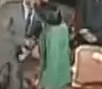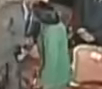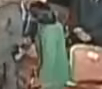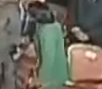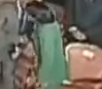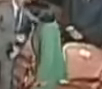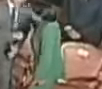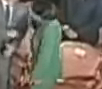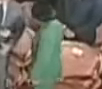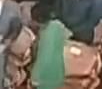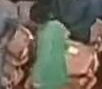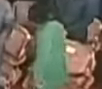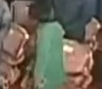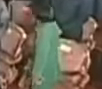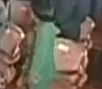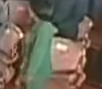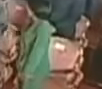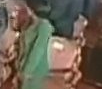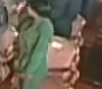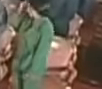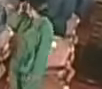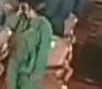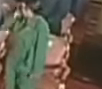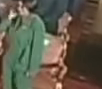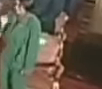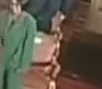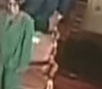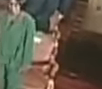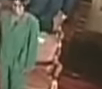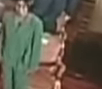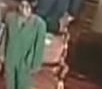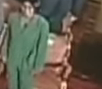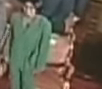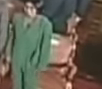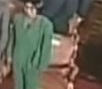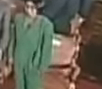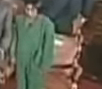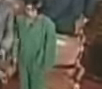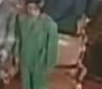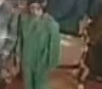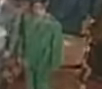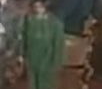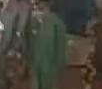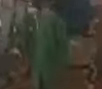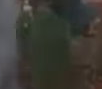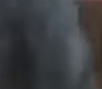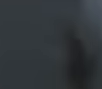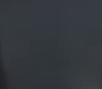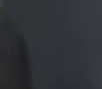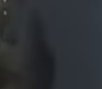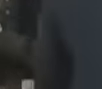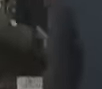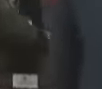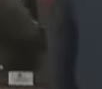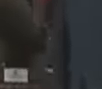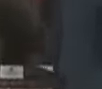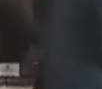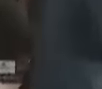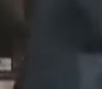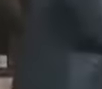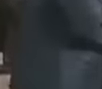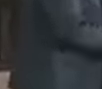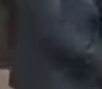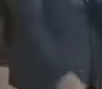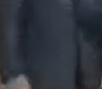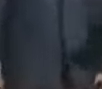y periodo de la independencia. Inicia en 1492 con la llegada del colonialismo europeo a tierras americanas y se extiende hasta